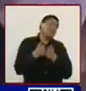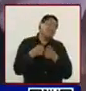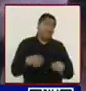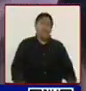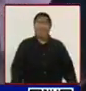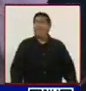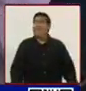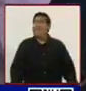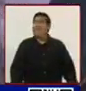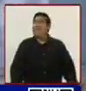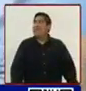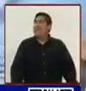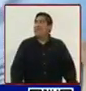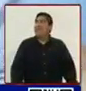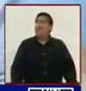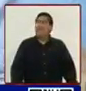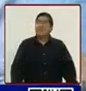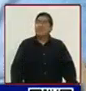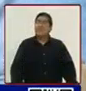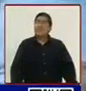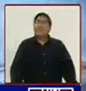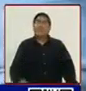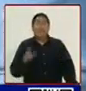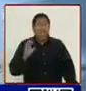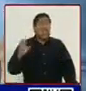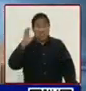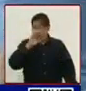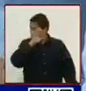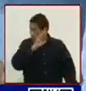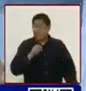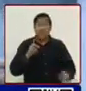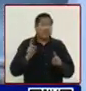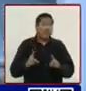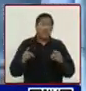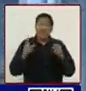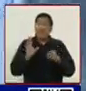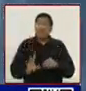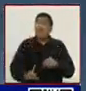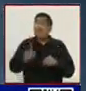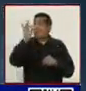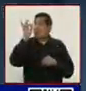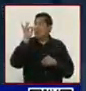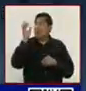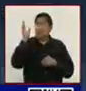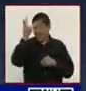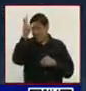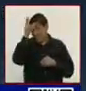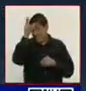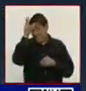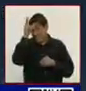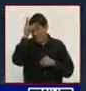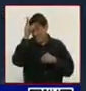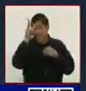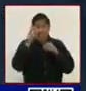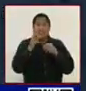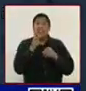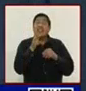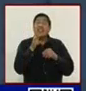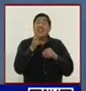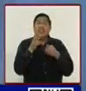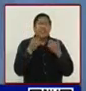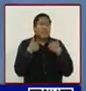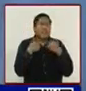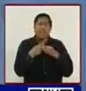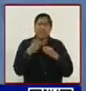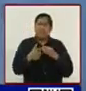No seas mamita de puta mamá. Lo estábamos buscando mucho y la gente también, hasta que lo hemos encontrado. Los gallitos y las gallinas ahora vienen con